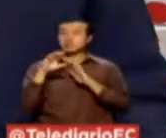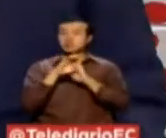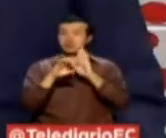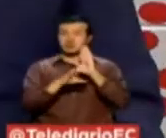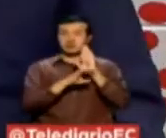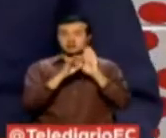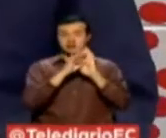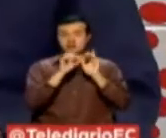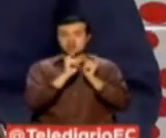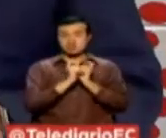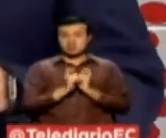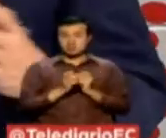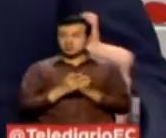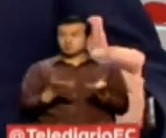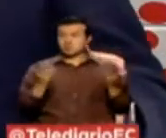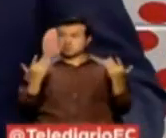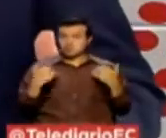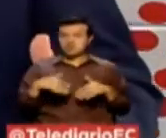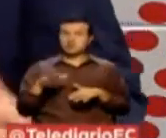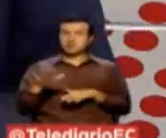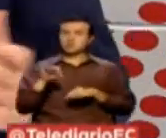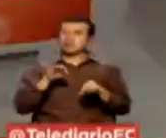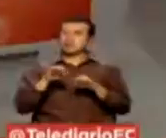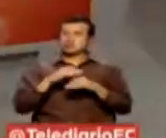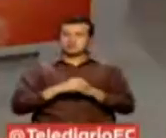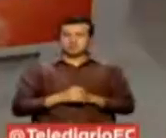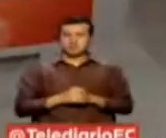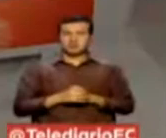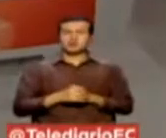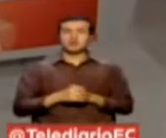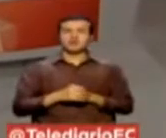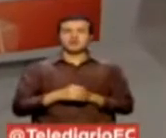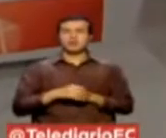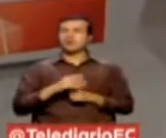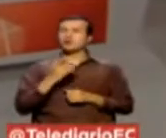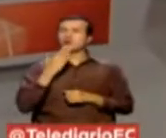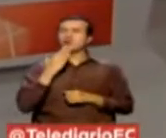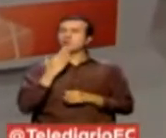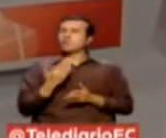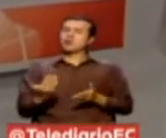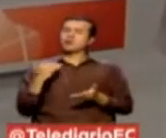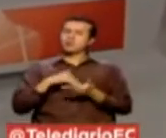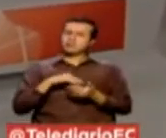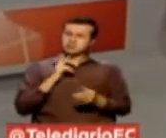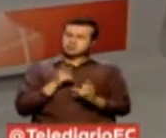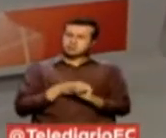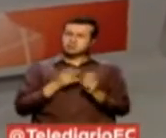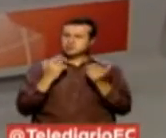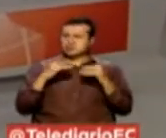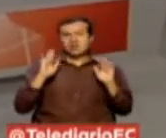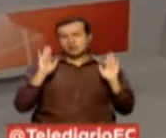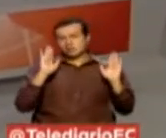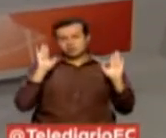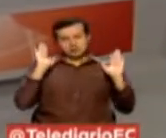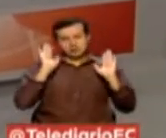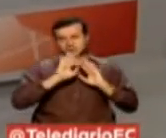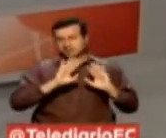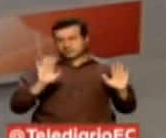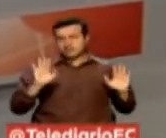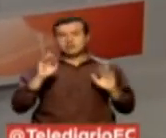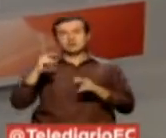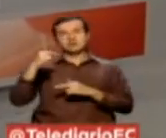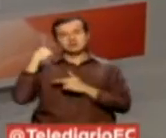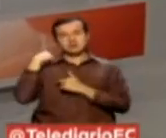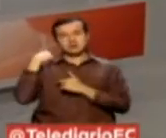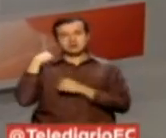pero... Le quiero consultar, ¿cómo rescatar el concepto de la participación ciudadana? Digamos que se limite en las